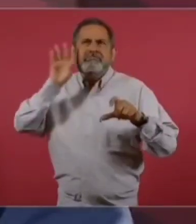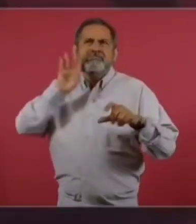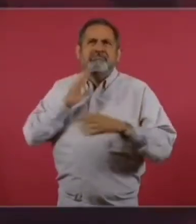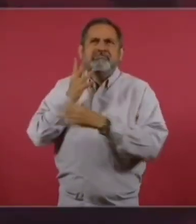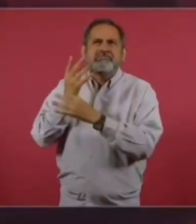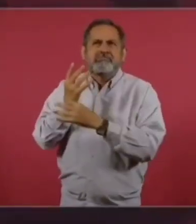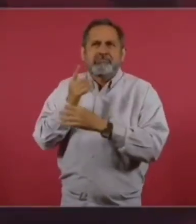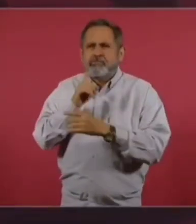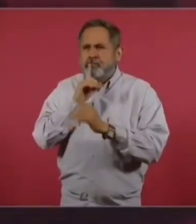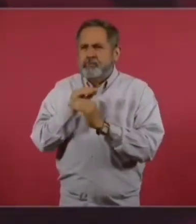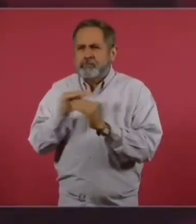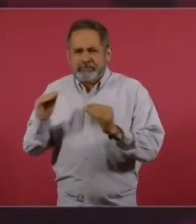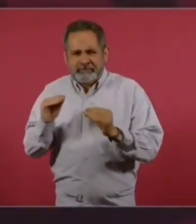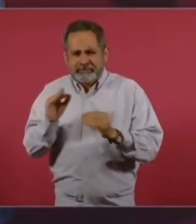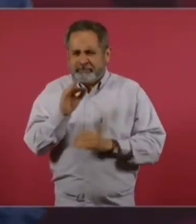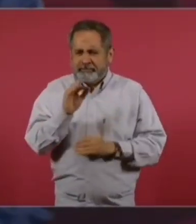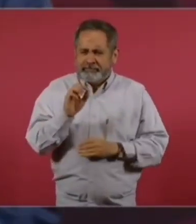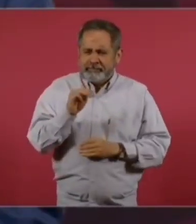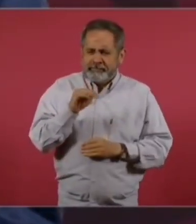Silencioso.